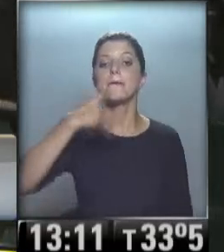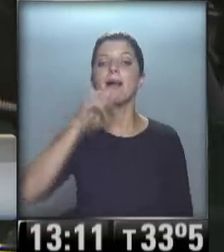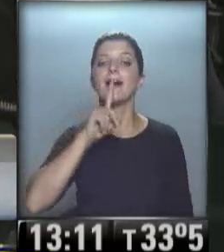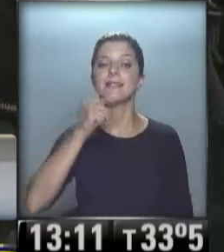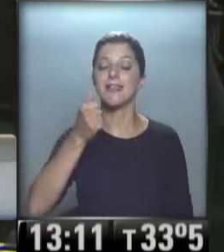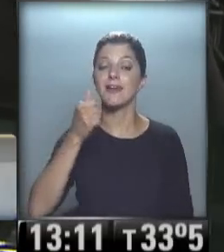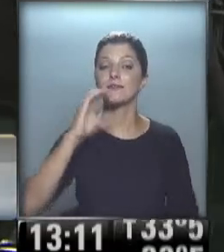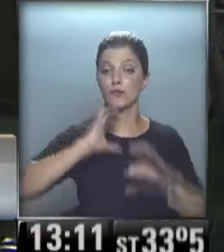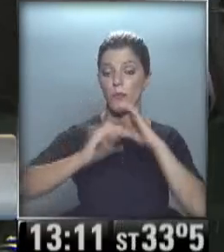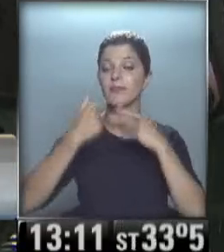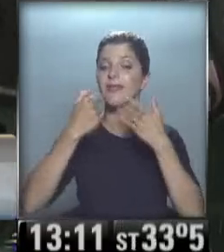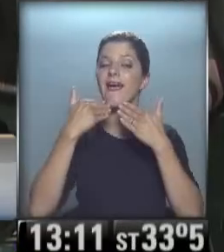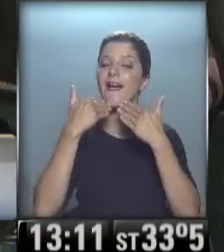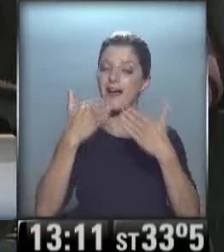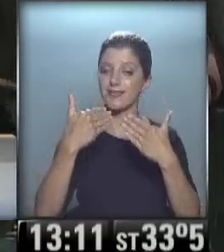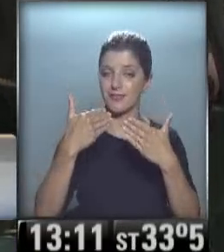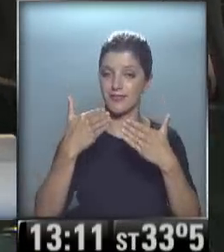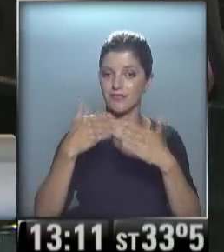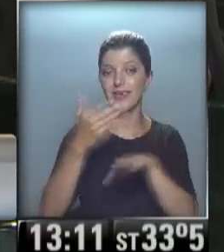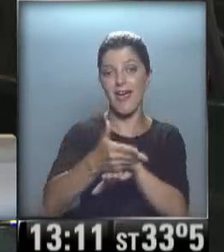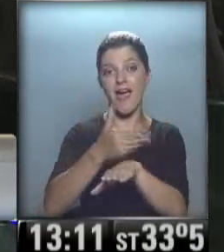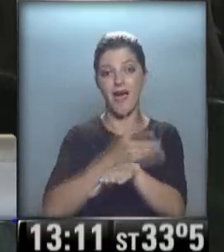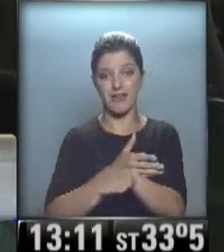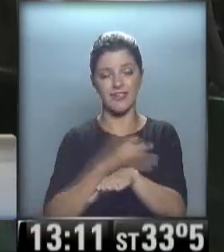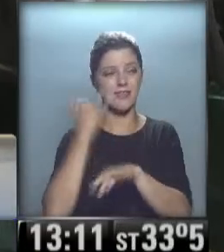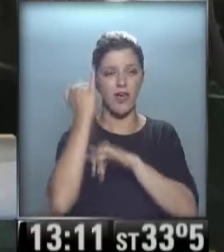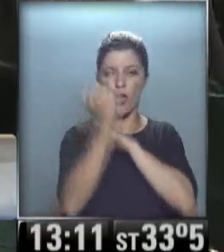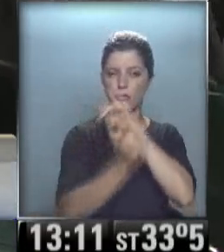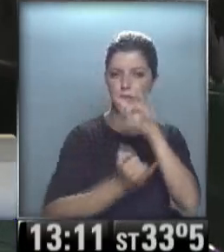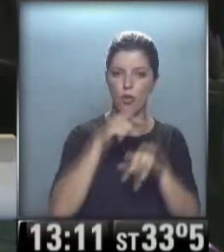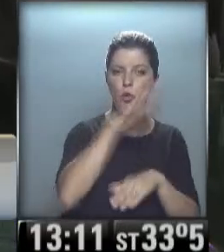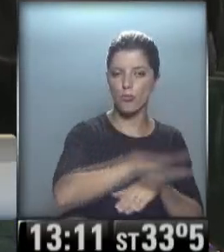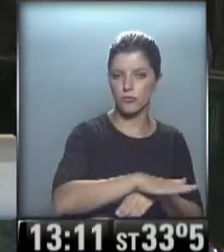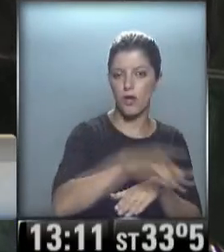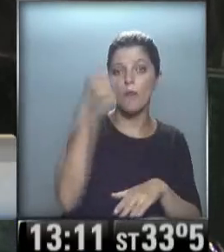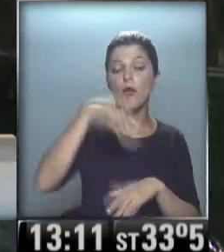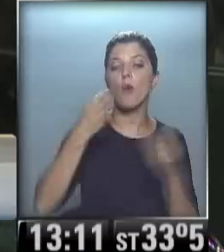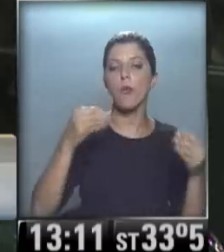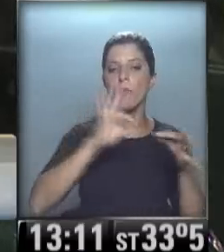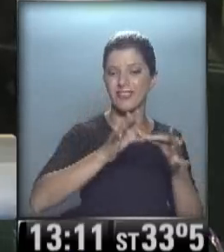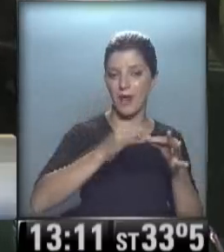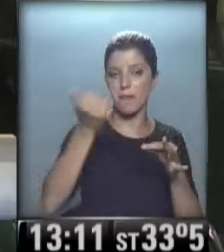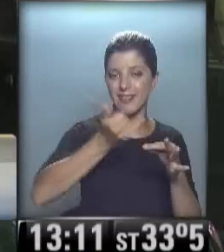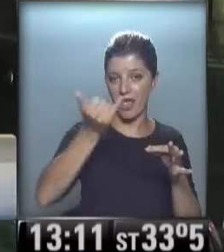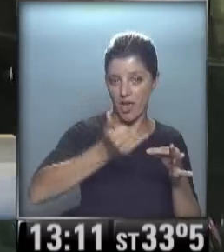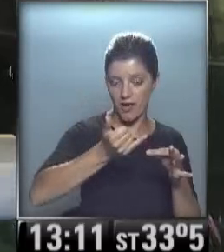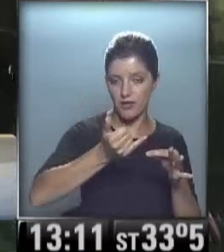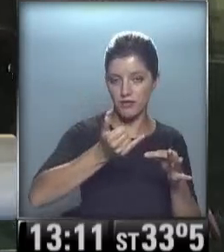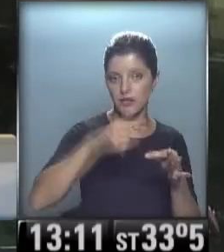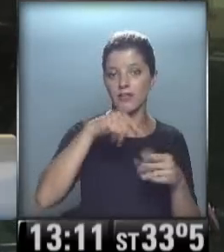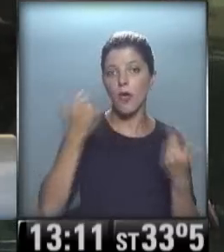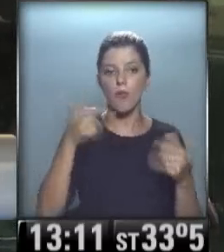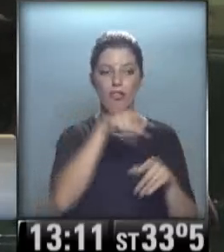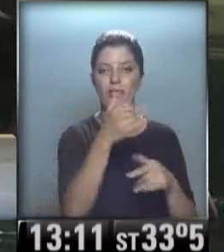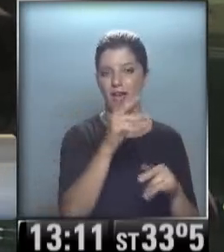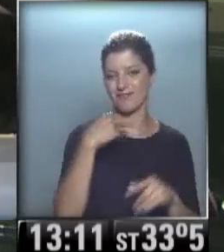nosotros Nos agradece y dice que antes tenía que contarle el programa a su hija pero ahora como tenemos traductora de señas que está Melisa Fernández ella le